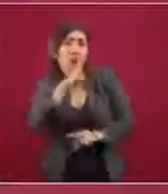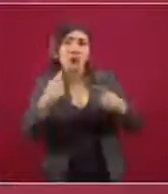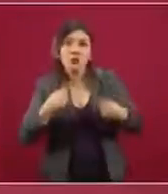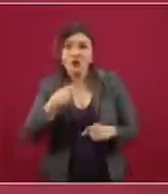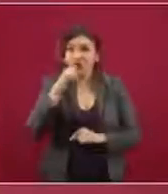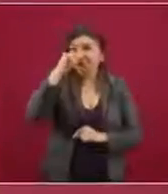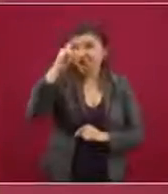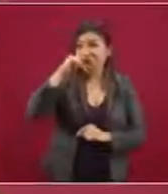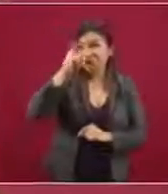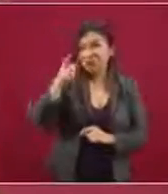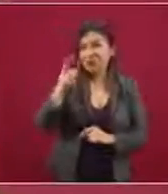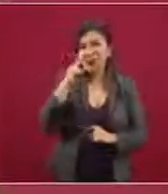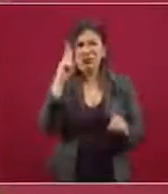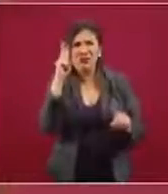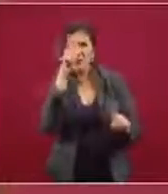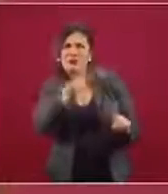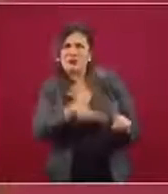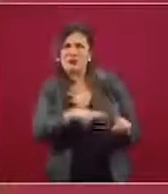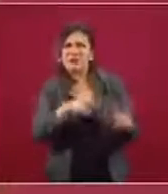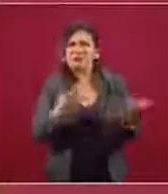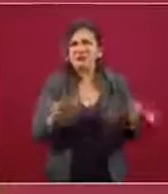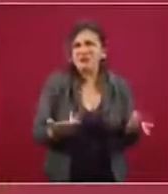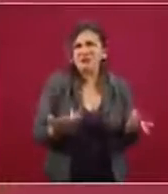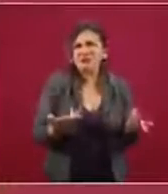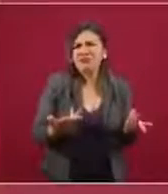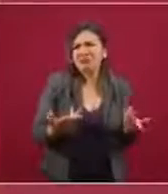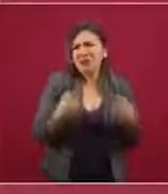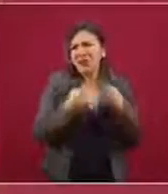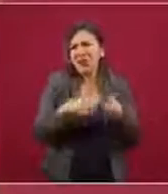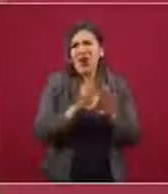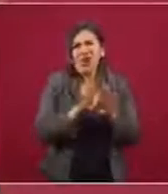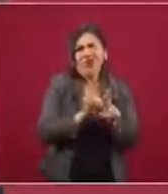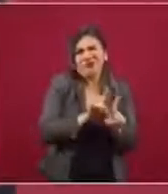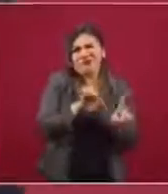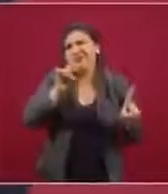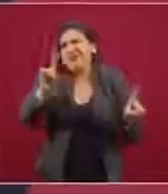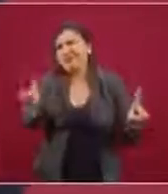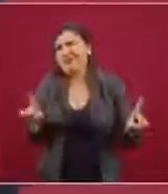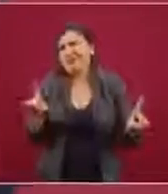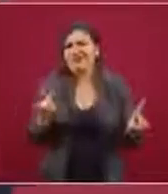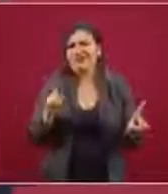y hasta se aleja uno